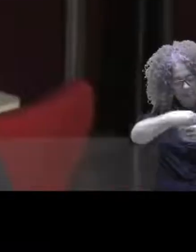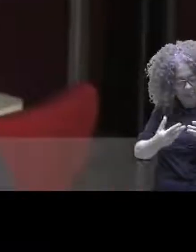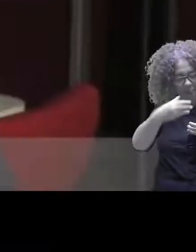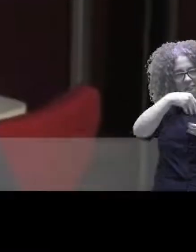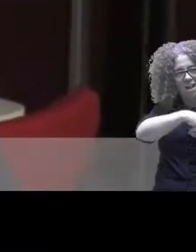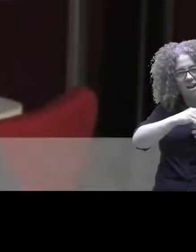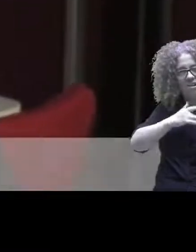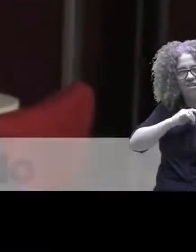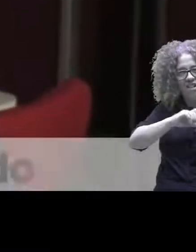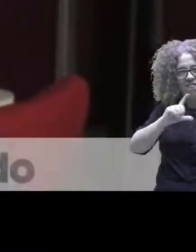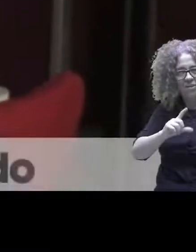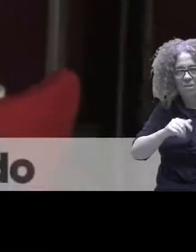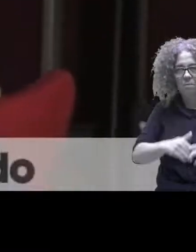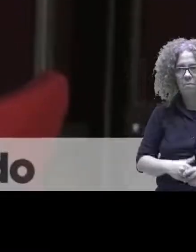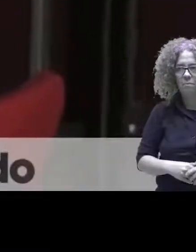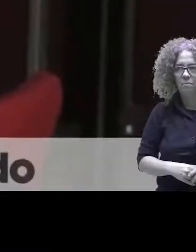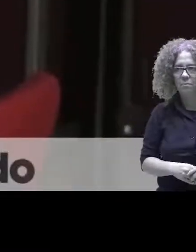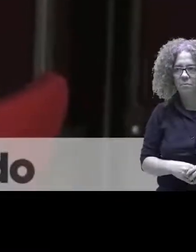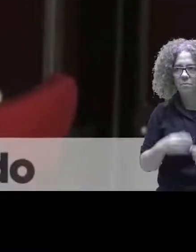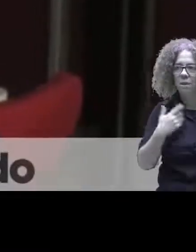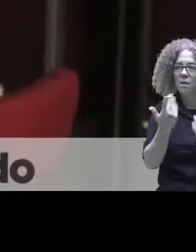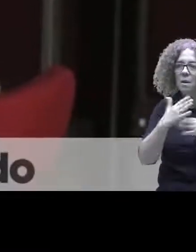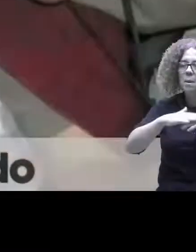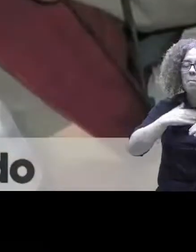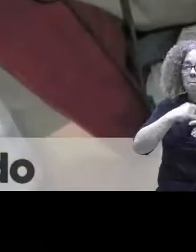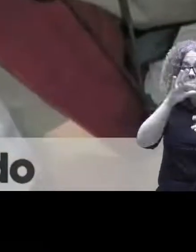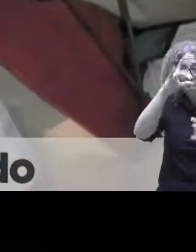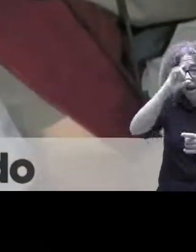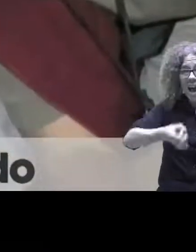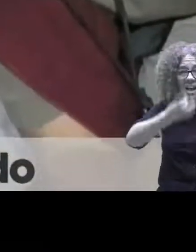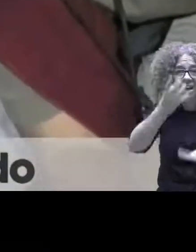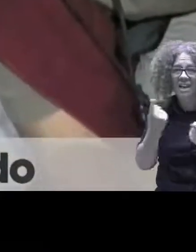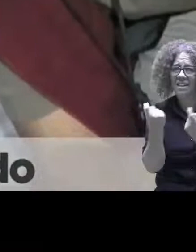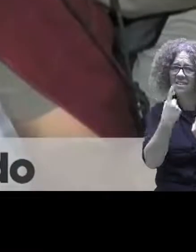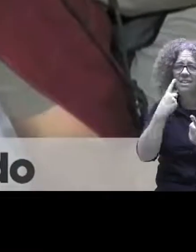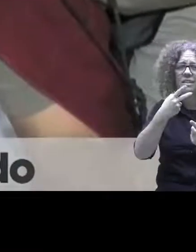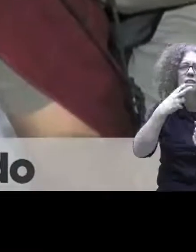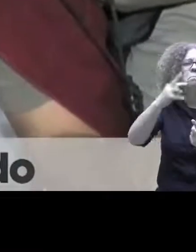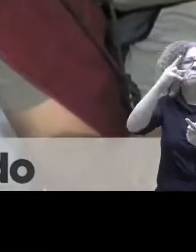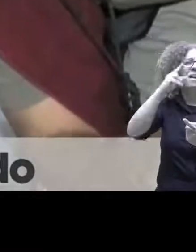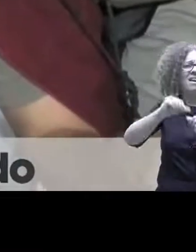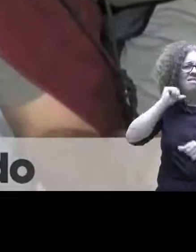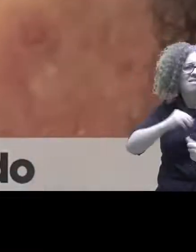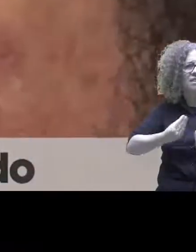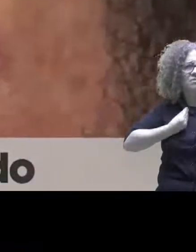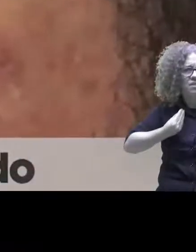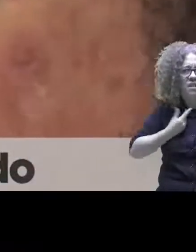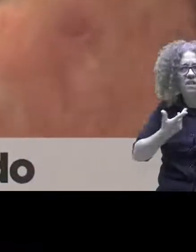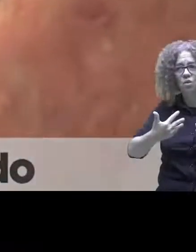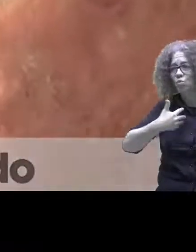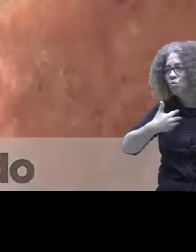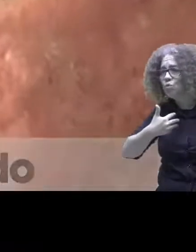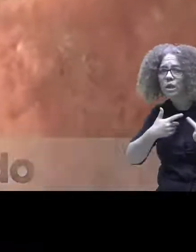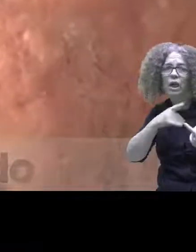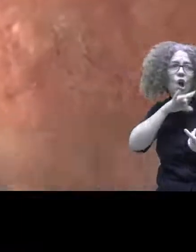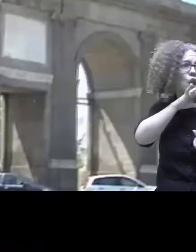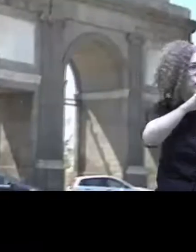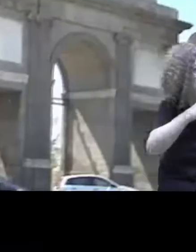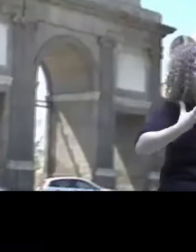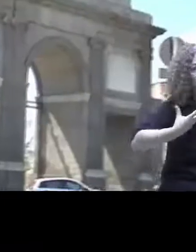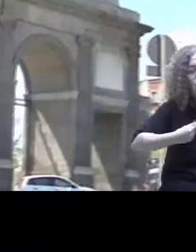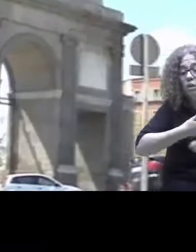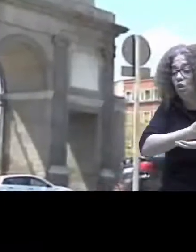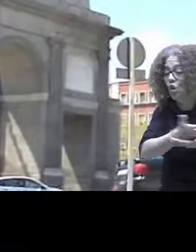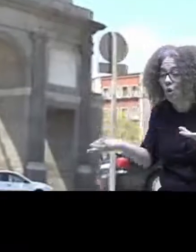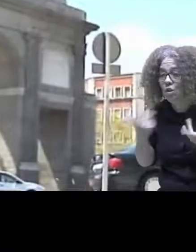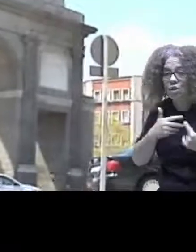Para crear, más bien es necesario haber vivido un poco. Y vivir es sufrir, es estar contento, es